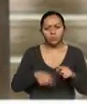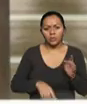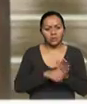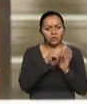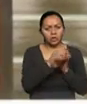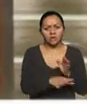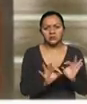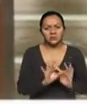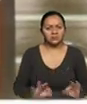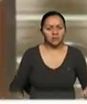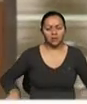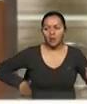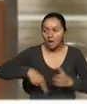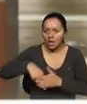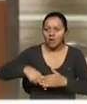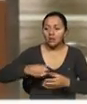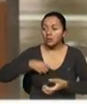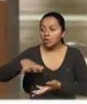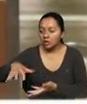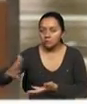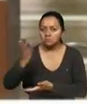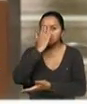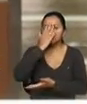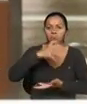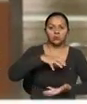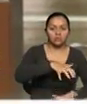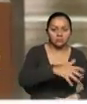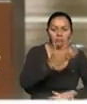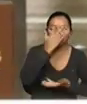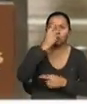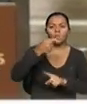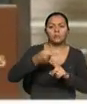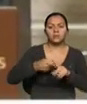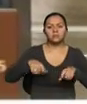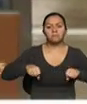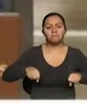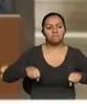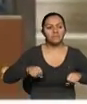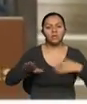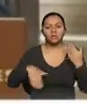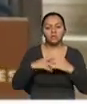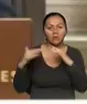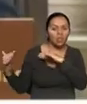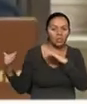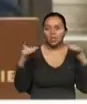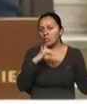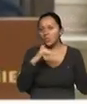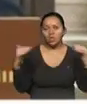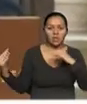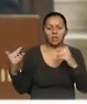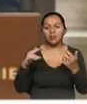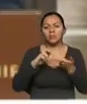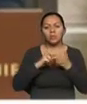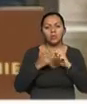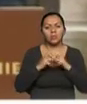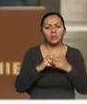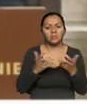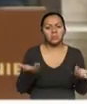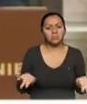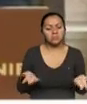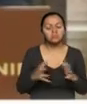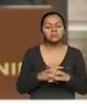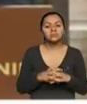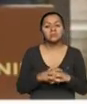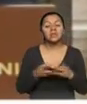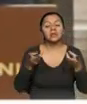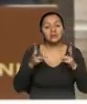ayuda humanitaria en las localidades sirias desde hace un mes, debido a los combates entre el régimen y los grupos rebeldes.